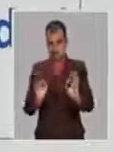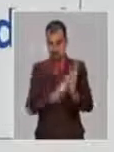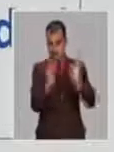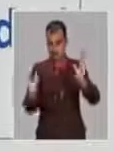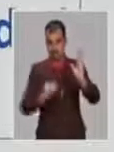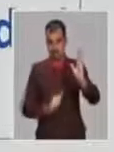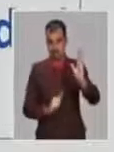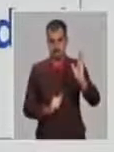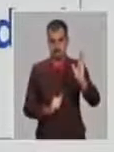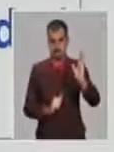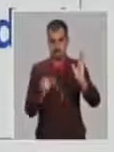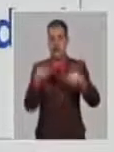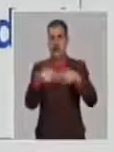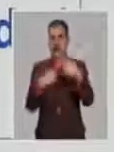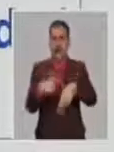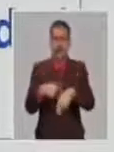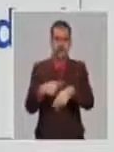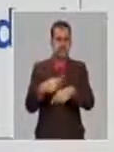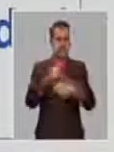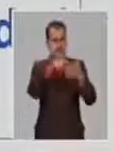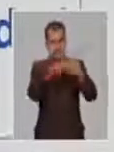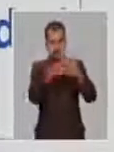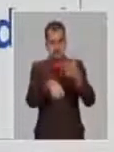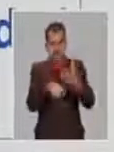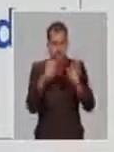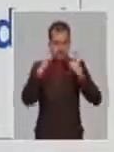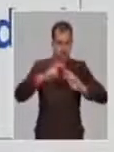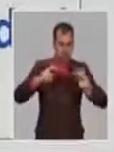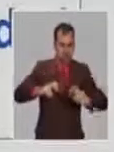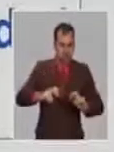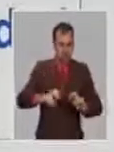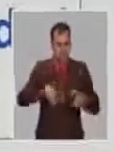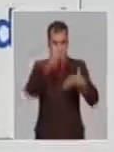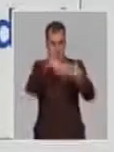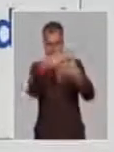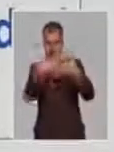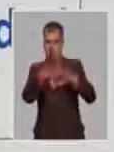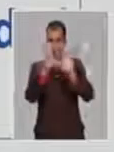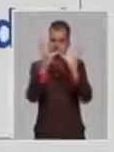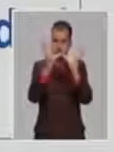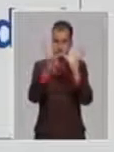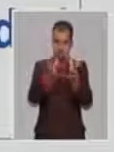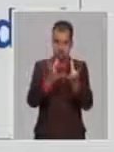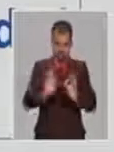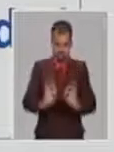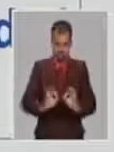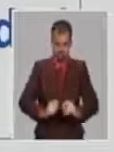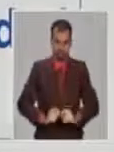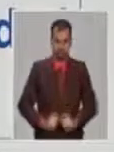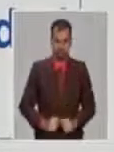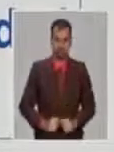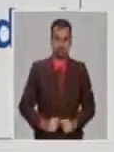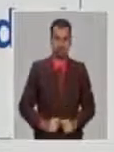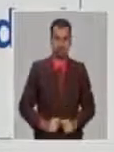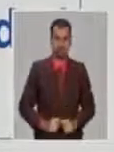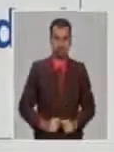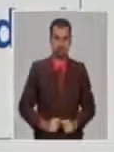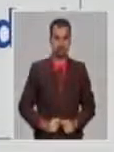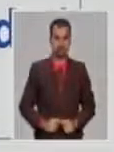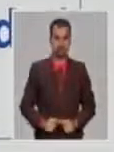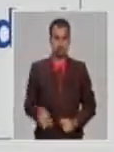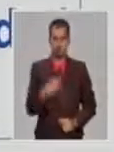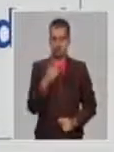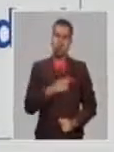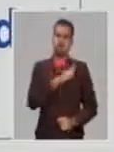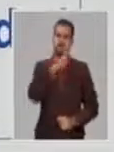en función de hacer todo el diseño del estudio y todo el cálculo del tamaño muestral y todo lo que vamos a evaluar después. Y nos fuimos para